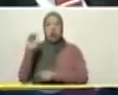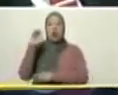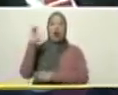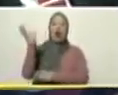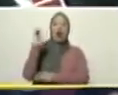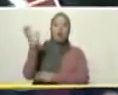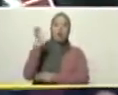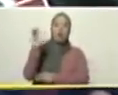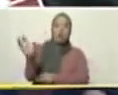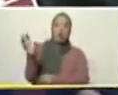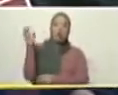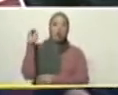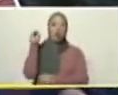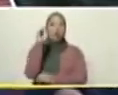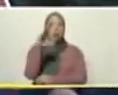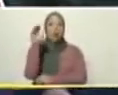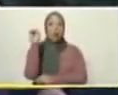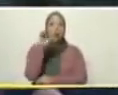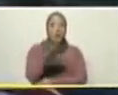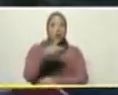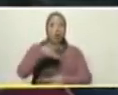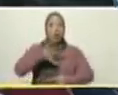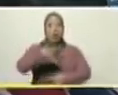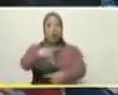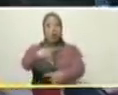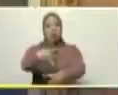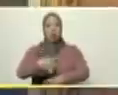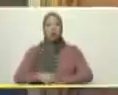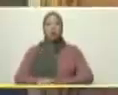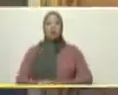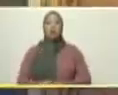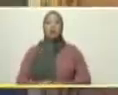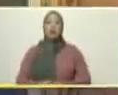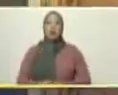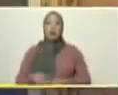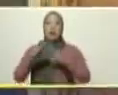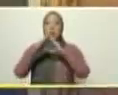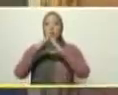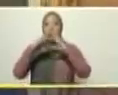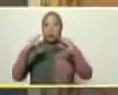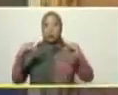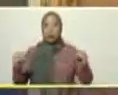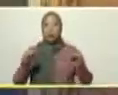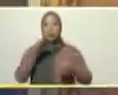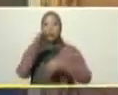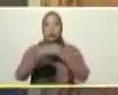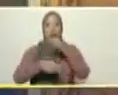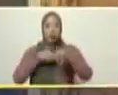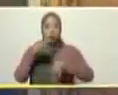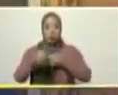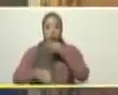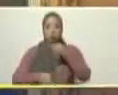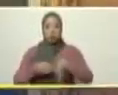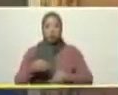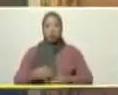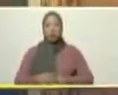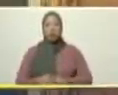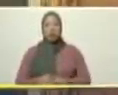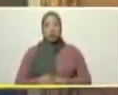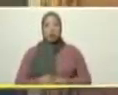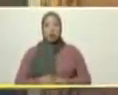ponencias, interesantes ponencias de todos los invitados, muy claras,